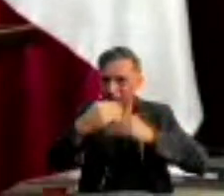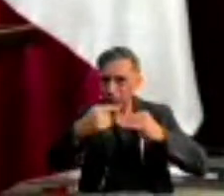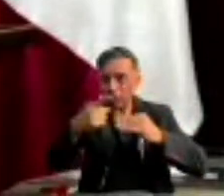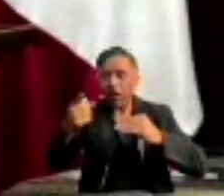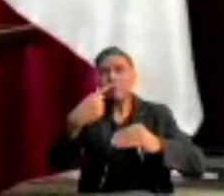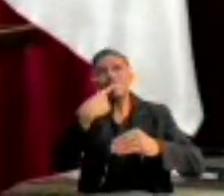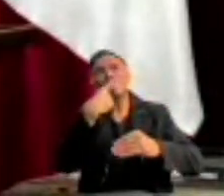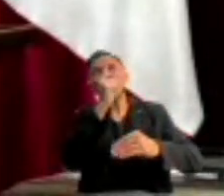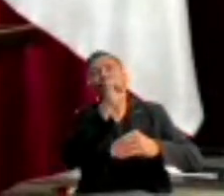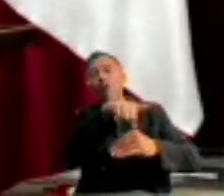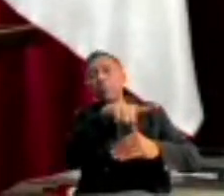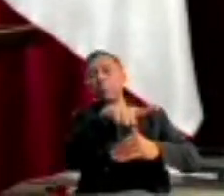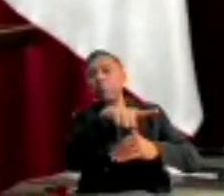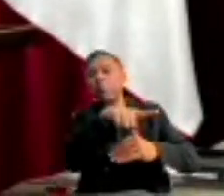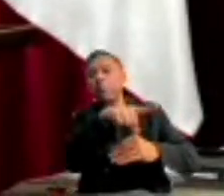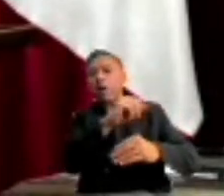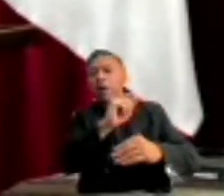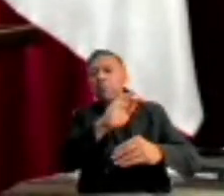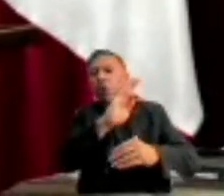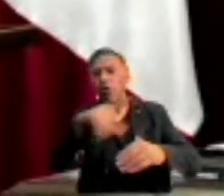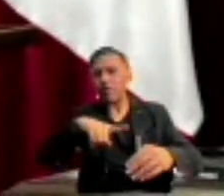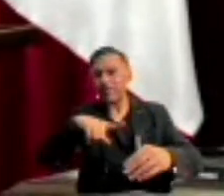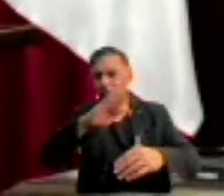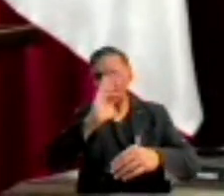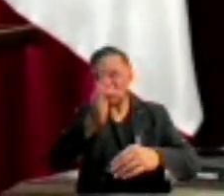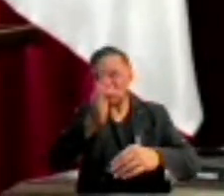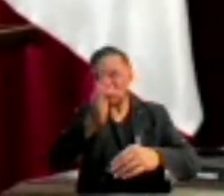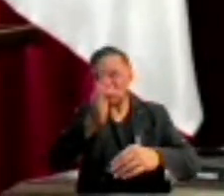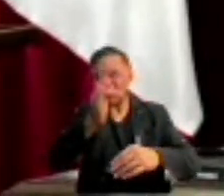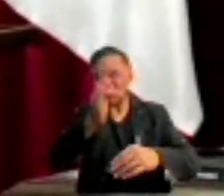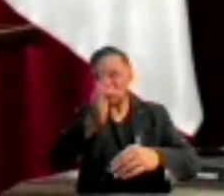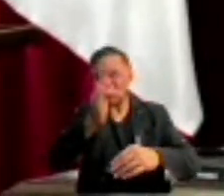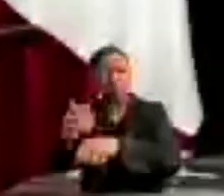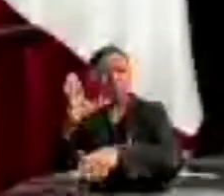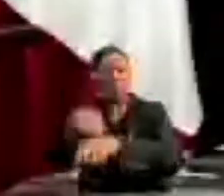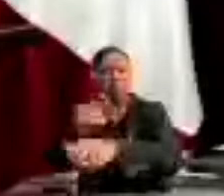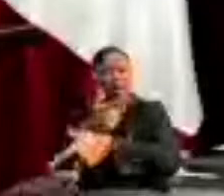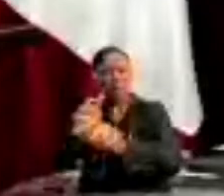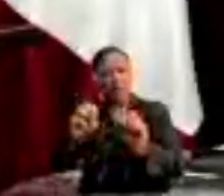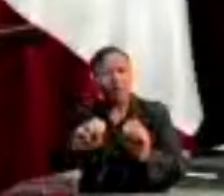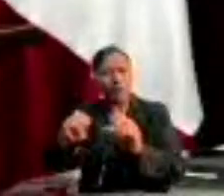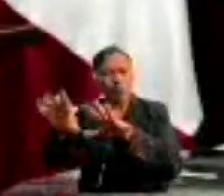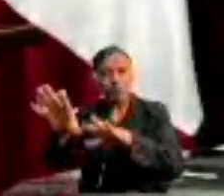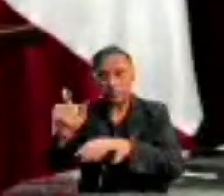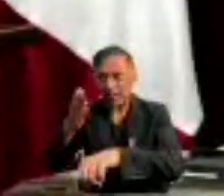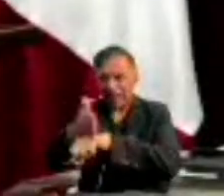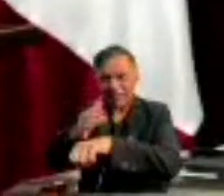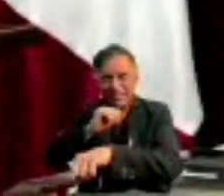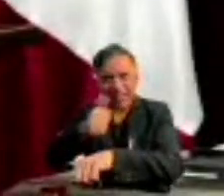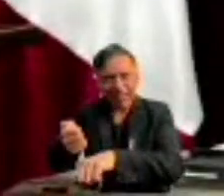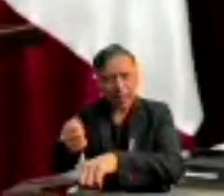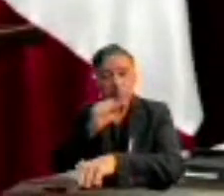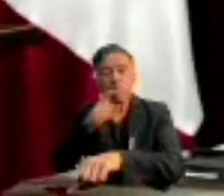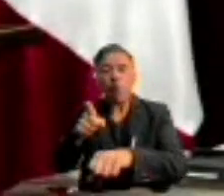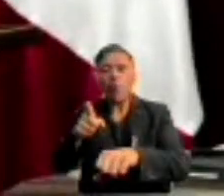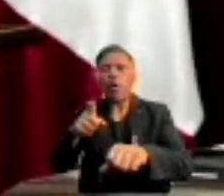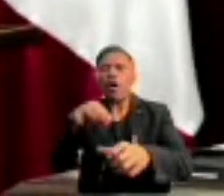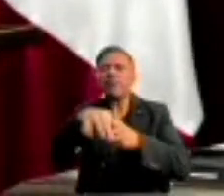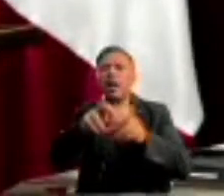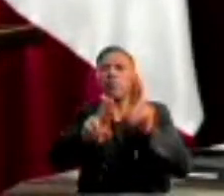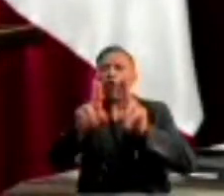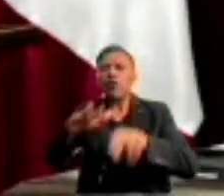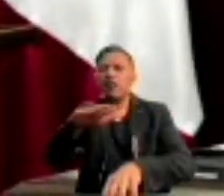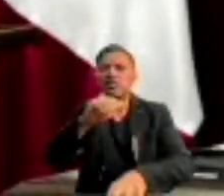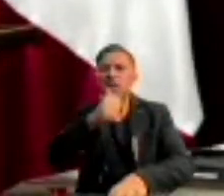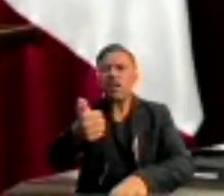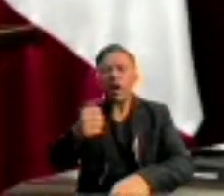solo la impunidad en el magnicidio tuvo lugar, también lo tuvo la antidemocracia, la imposición y el